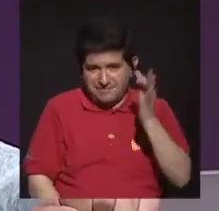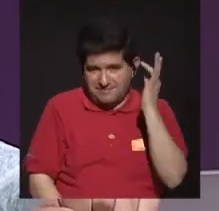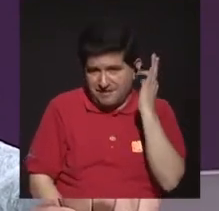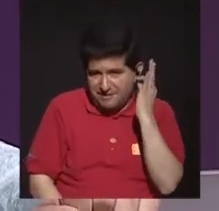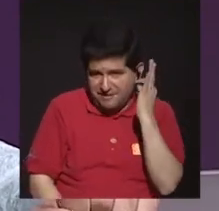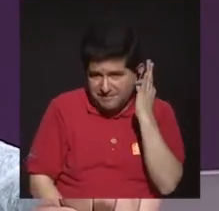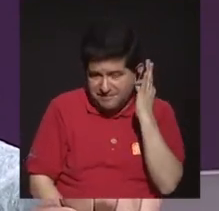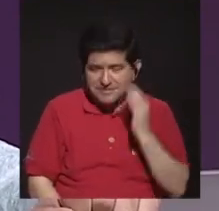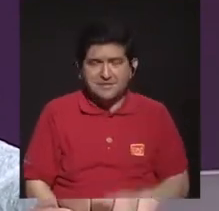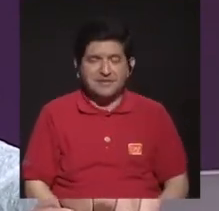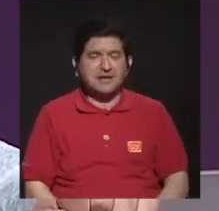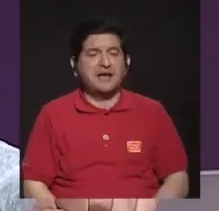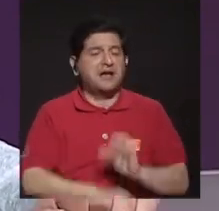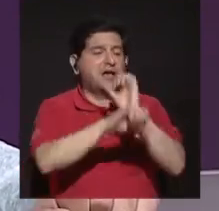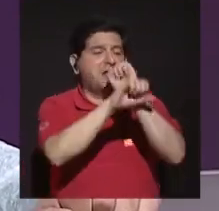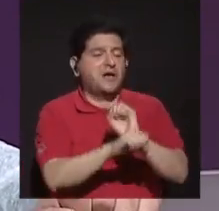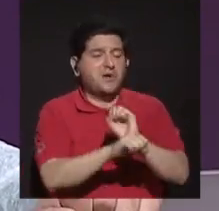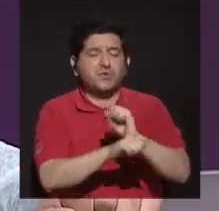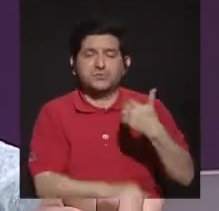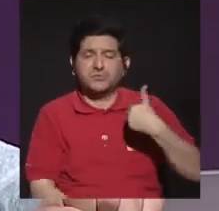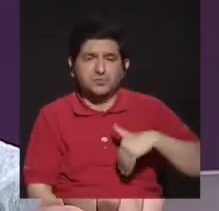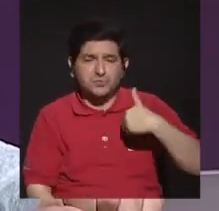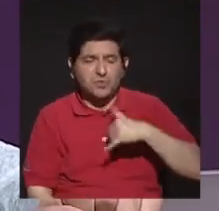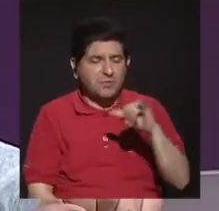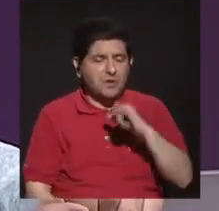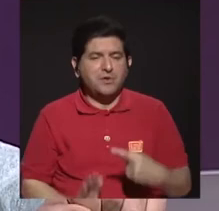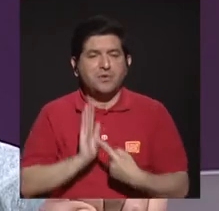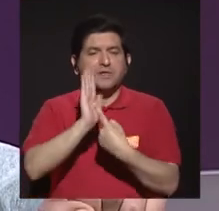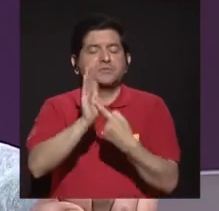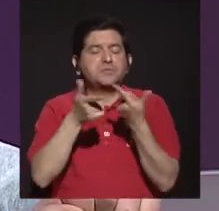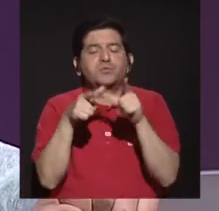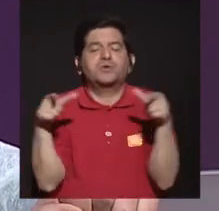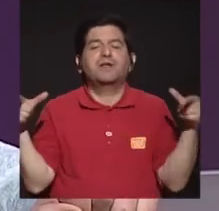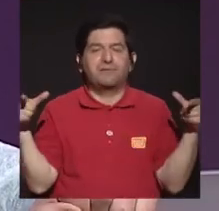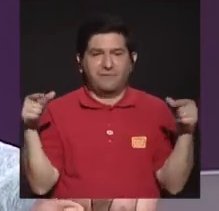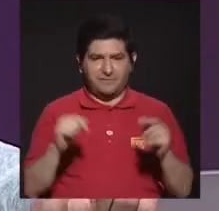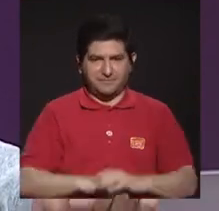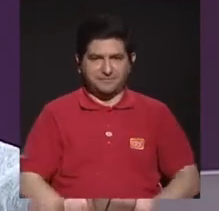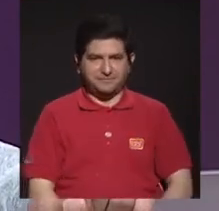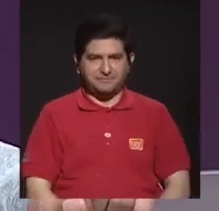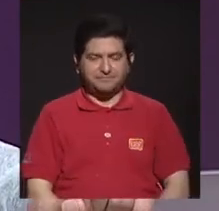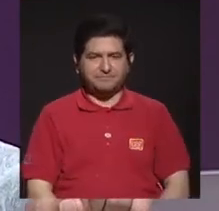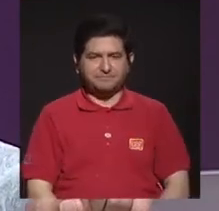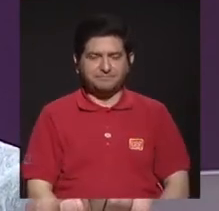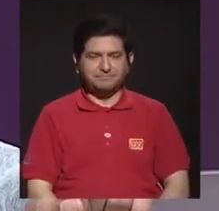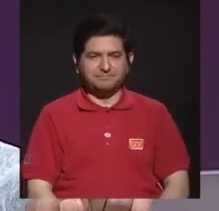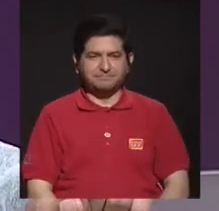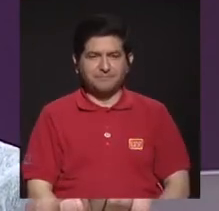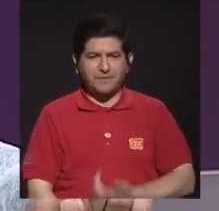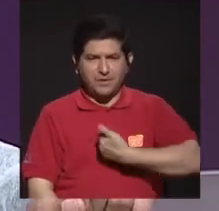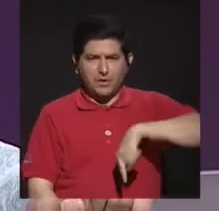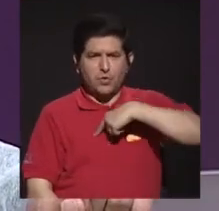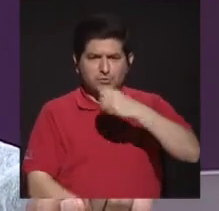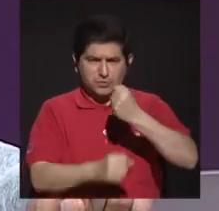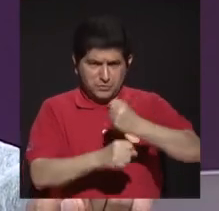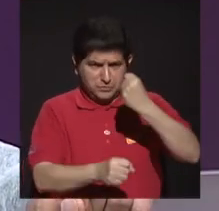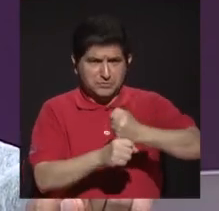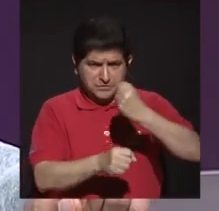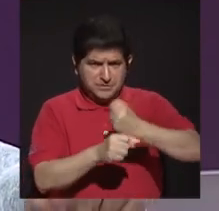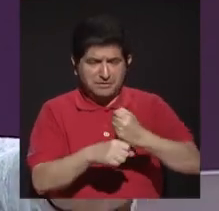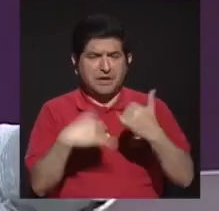de los hábitos masculinos está también presente en el lenguaje, ¿no? Y en ese sentido hemos trabajado en